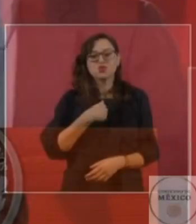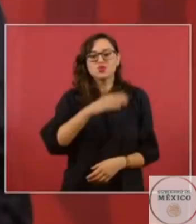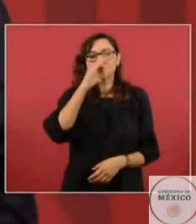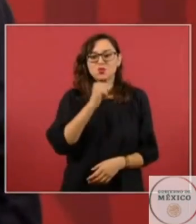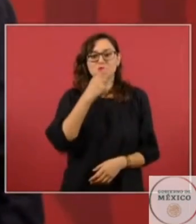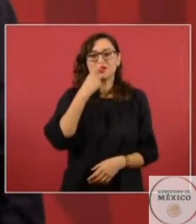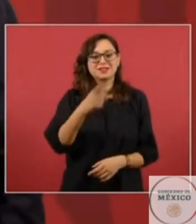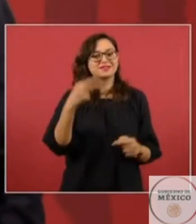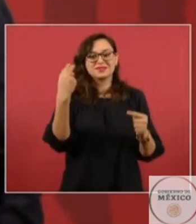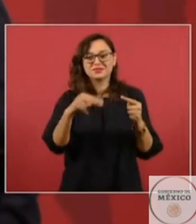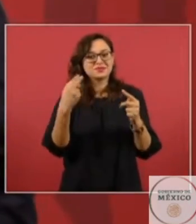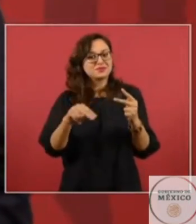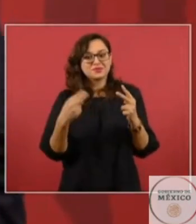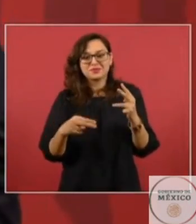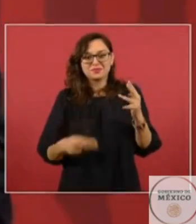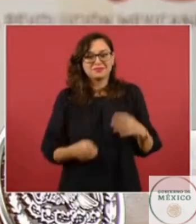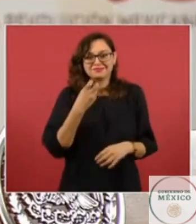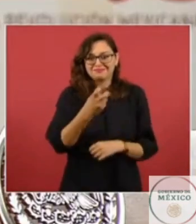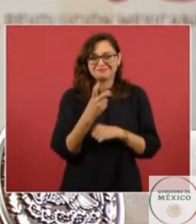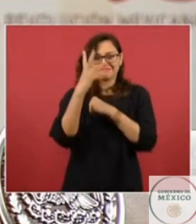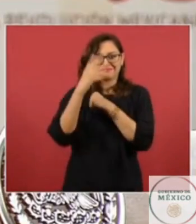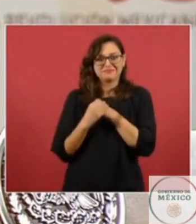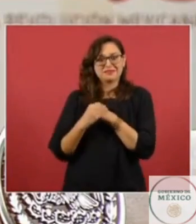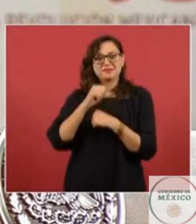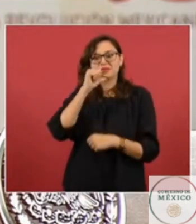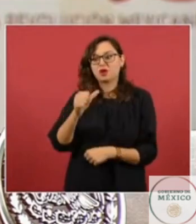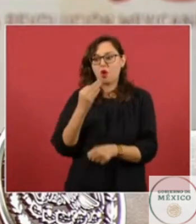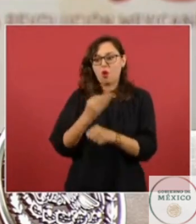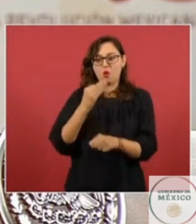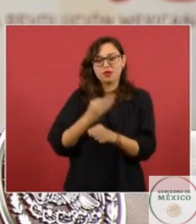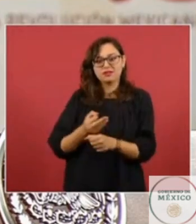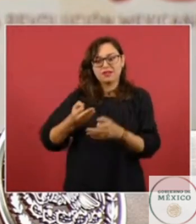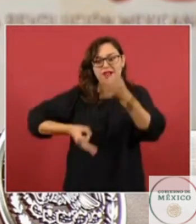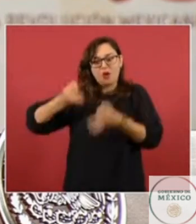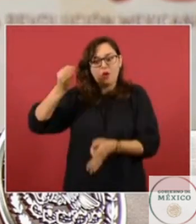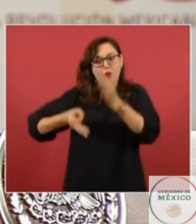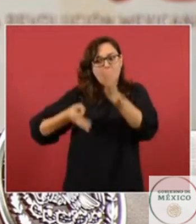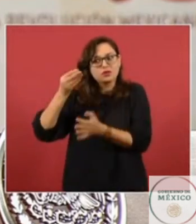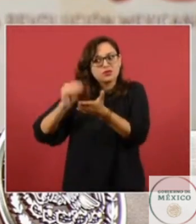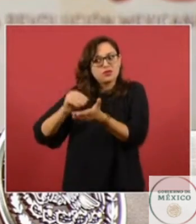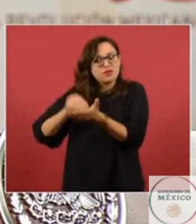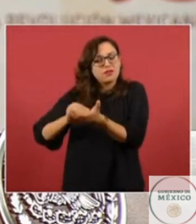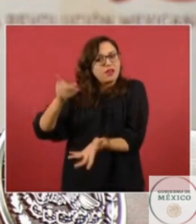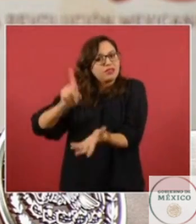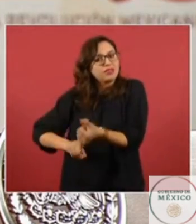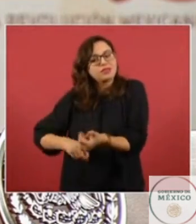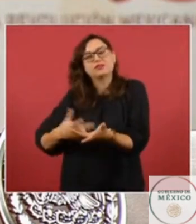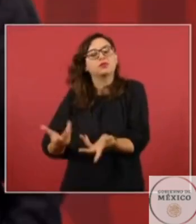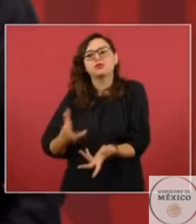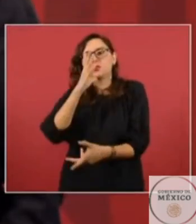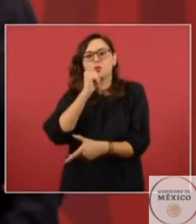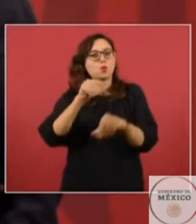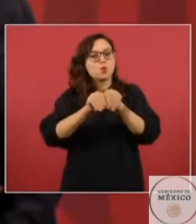vea conveniente, una vista a la Secretaría de la Función Pública, naturalmente.